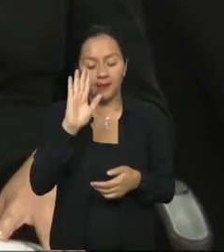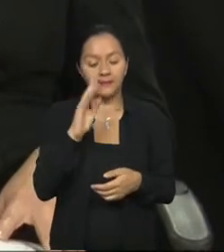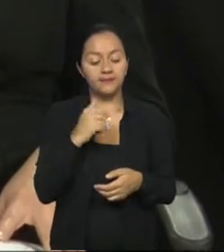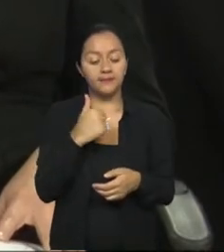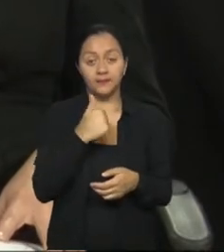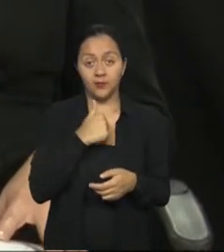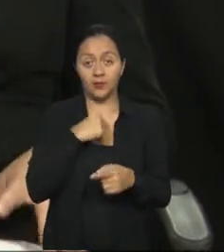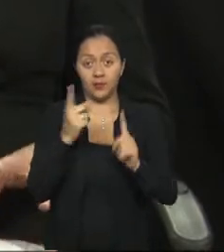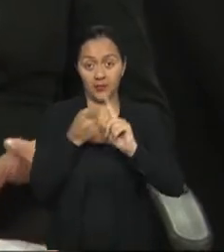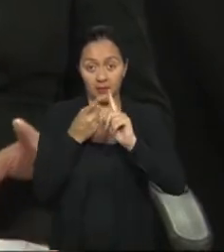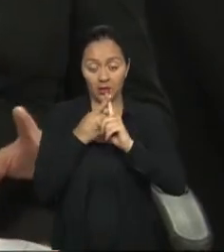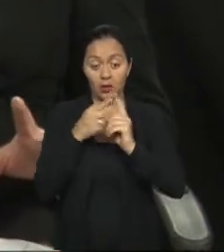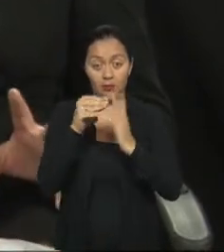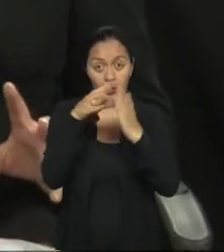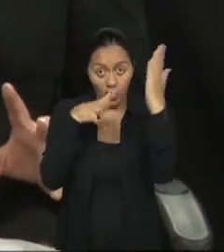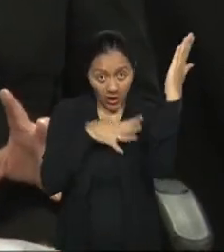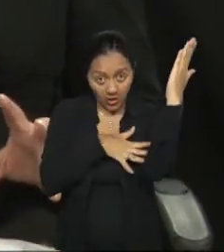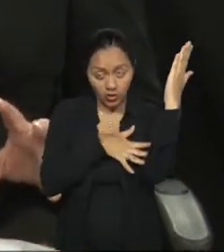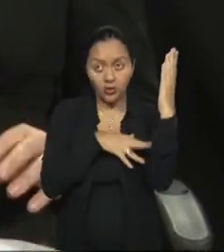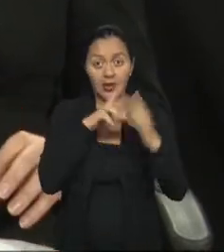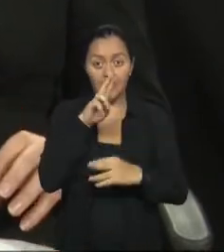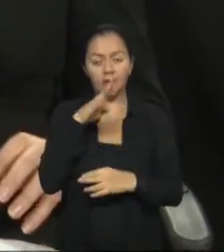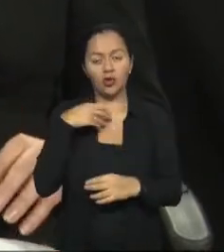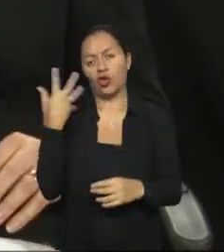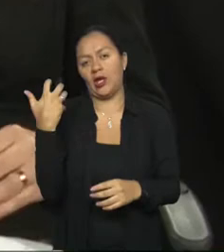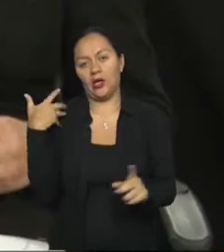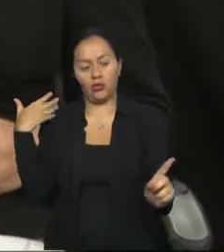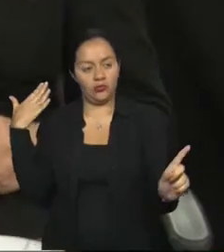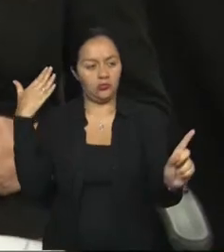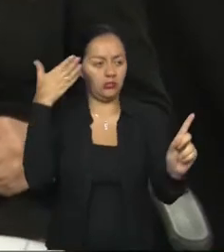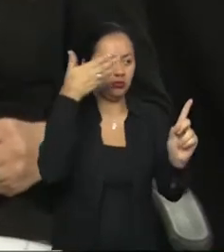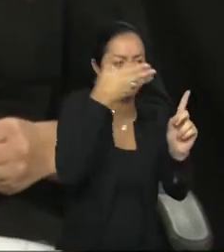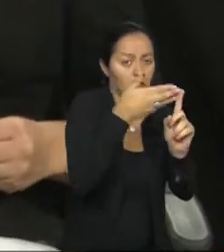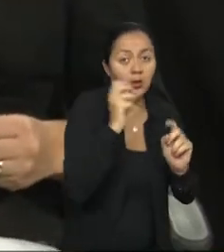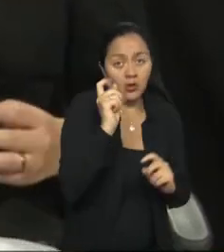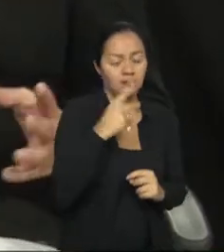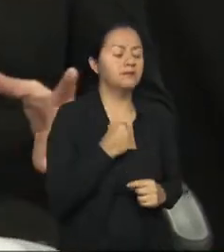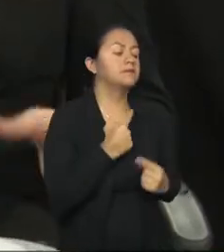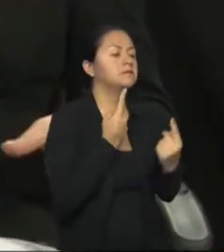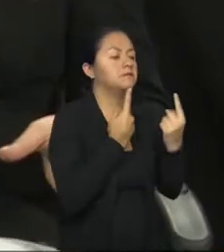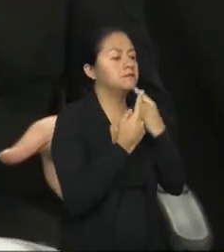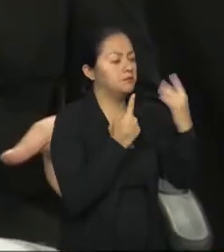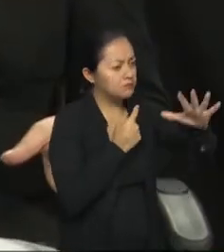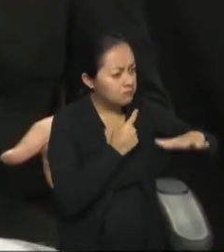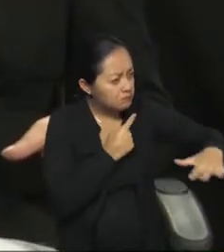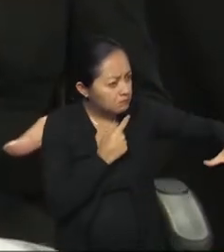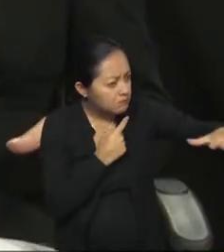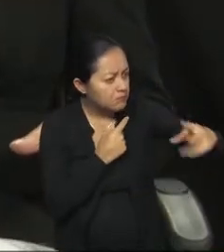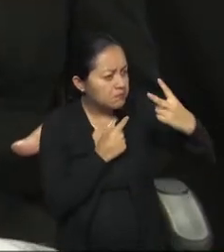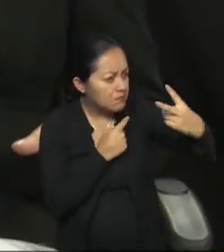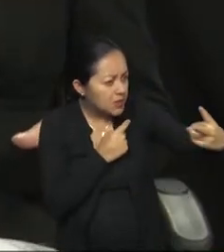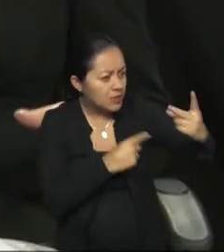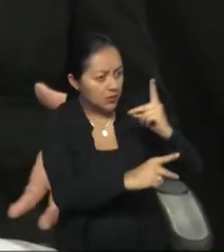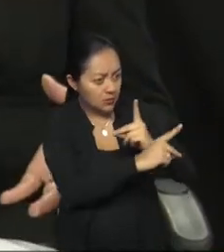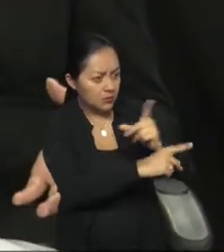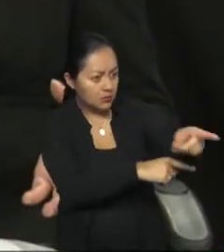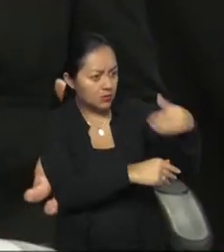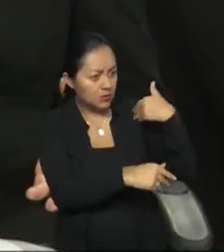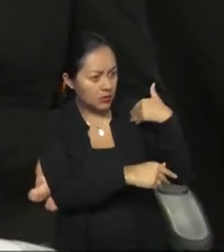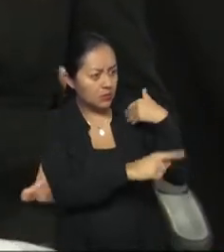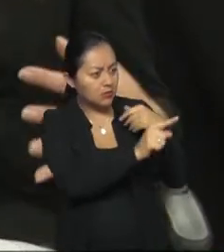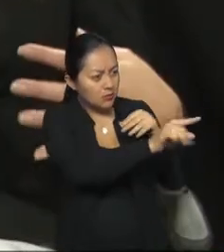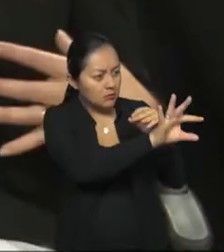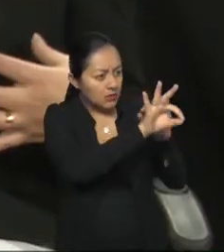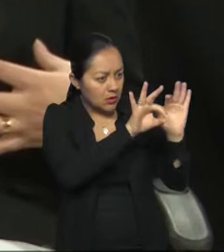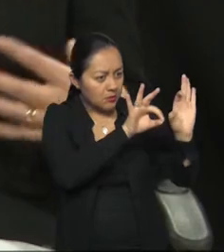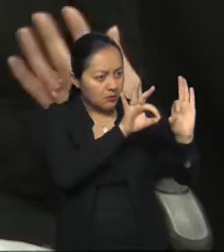un proyecto RBC, identifica a su población objetivo, ¿sí? Identifica a las personas con discapacidad. Luego de